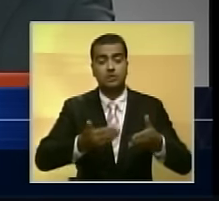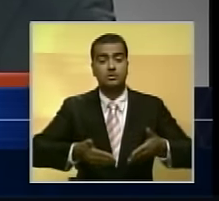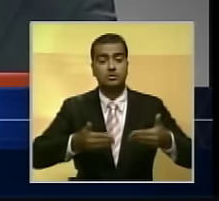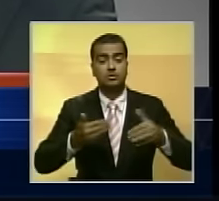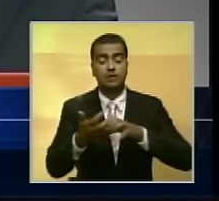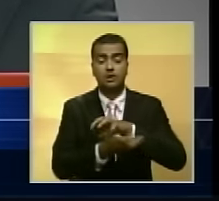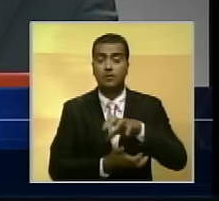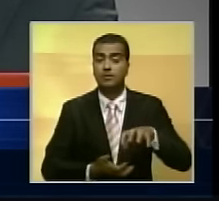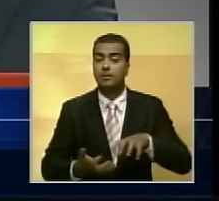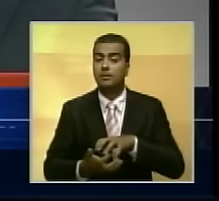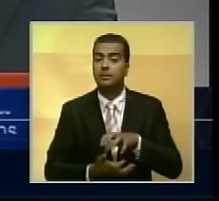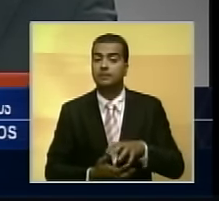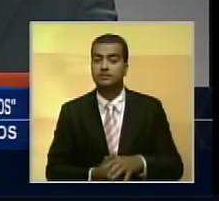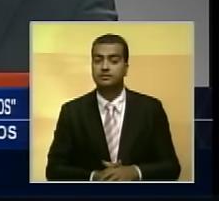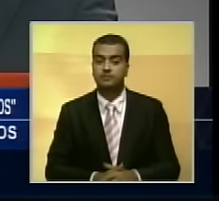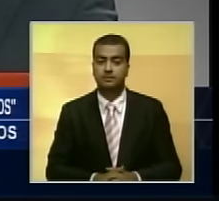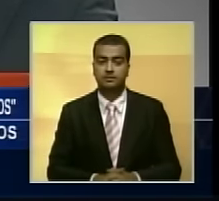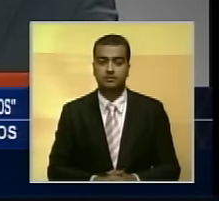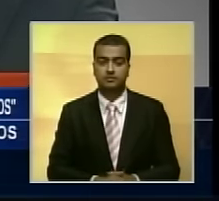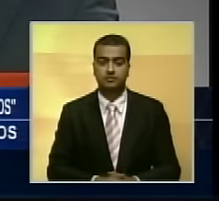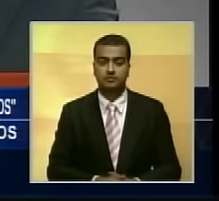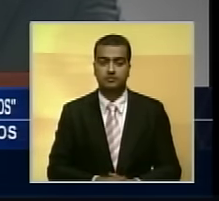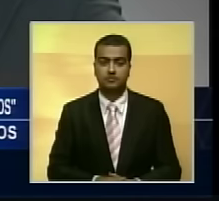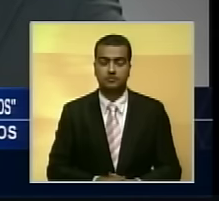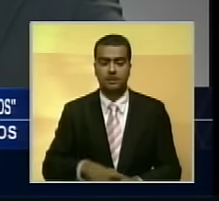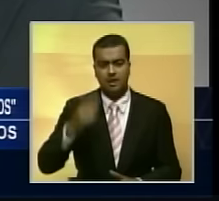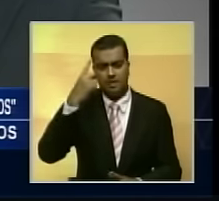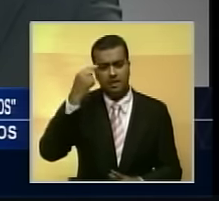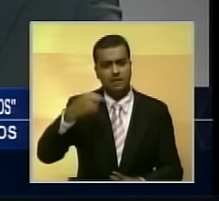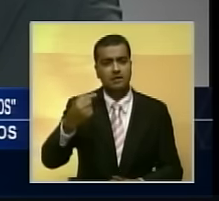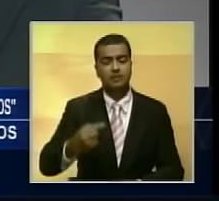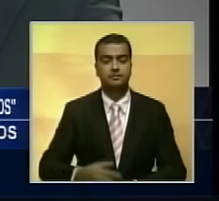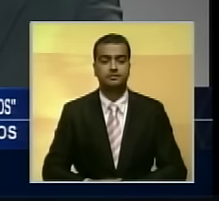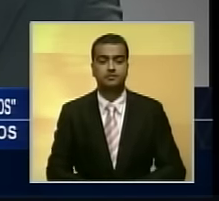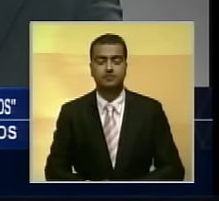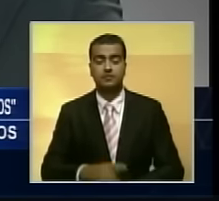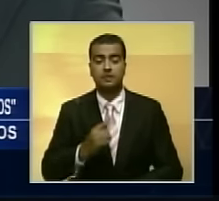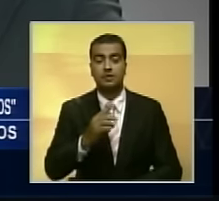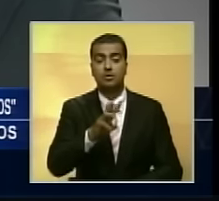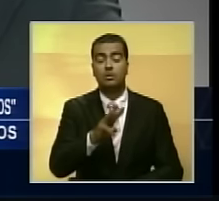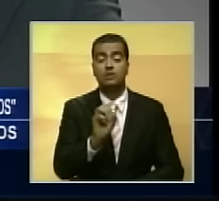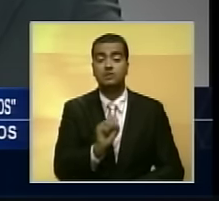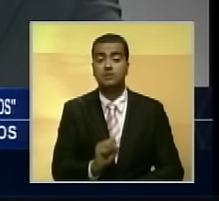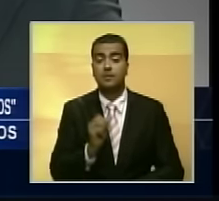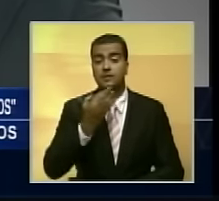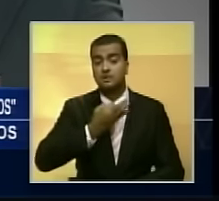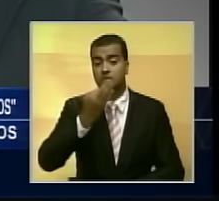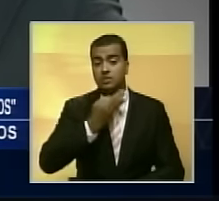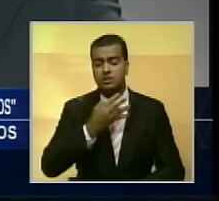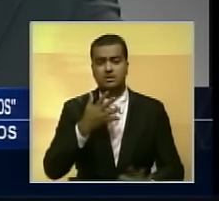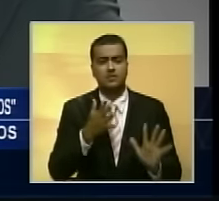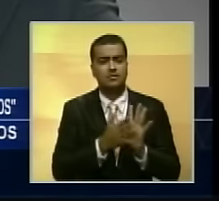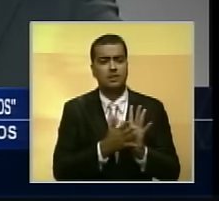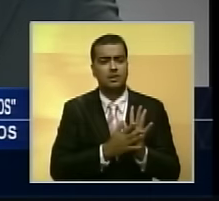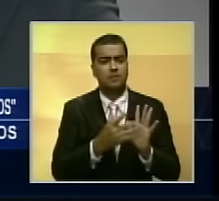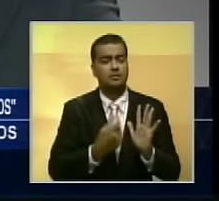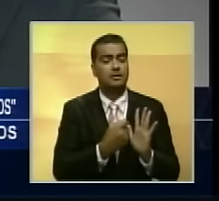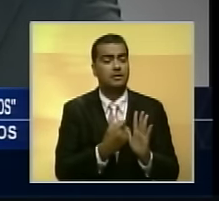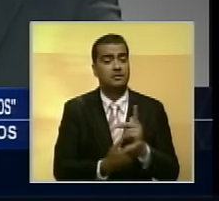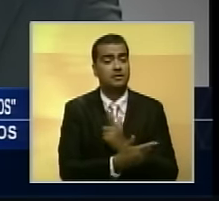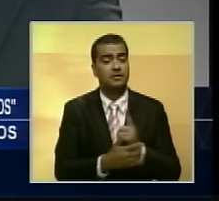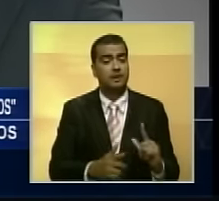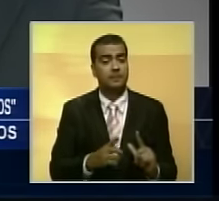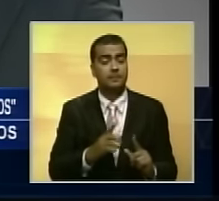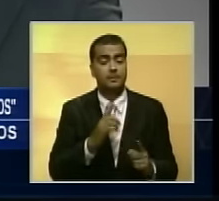solución estructural del día a día. Tarek William aseguró en relación a los privados de libertad como